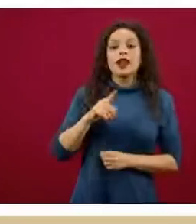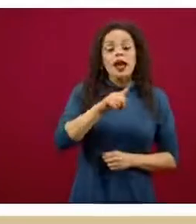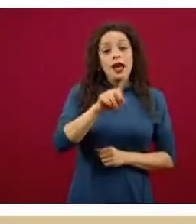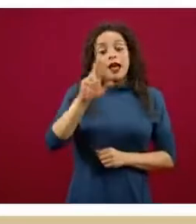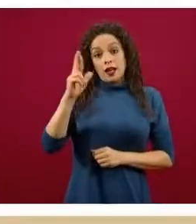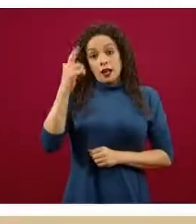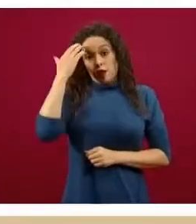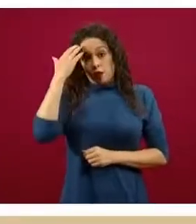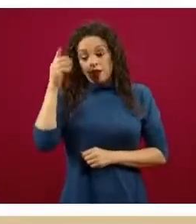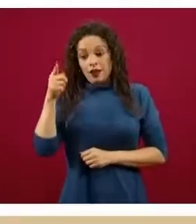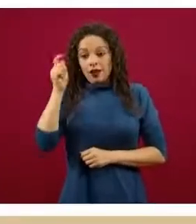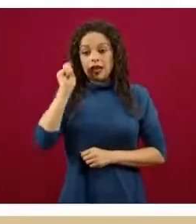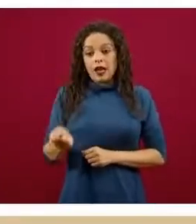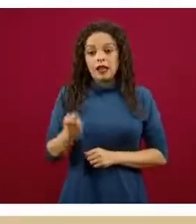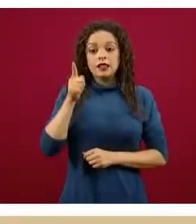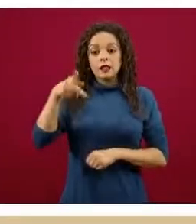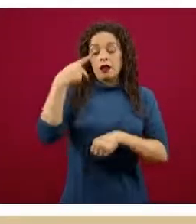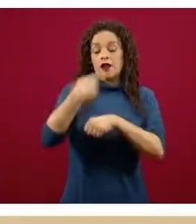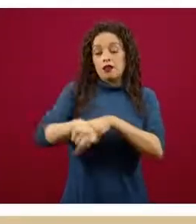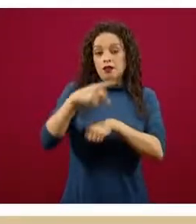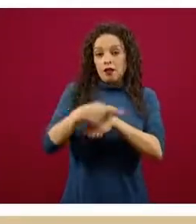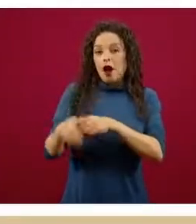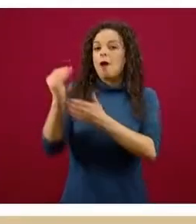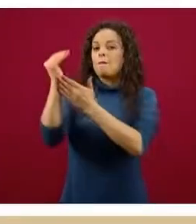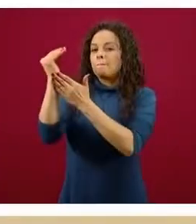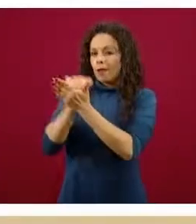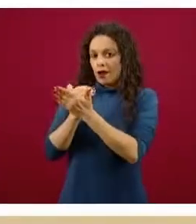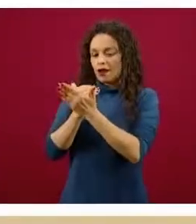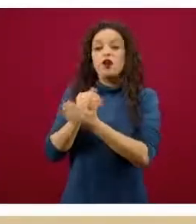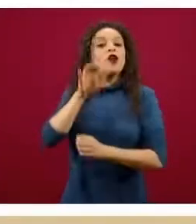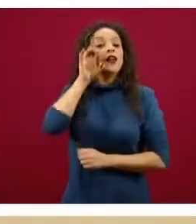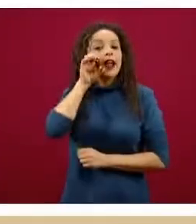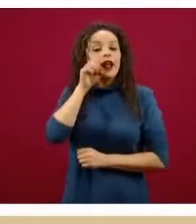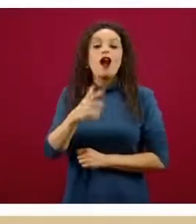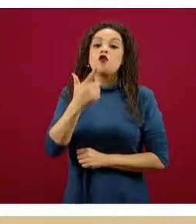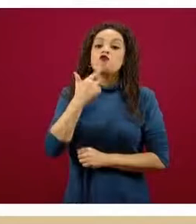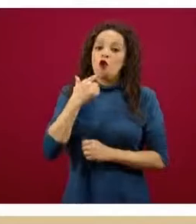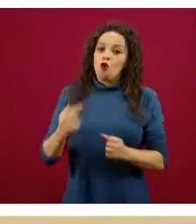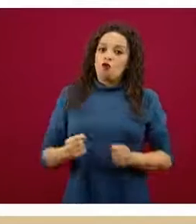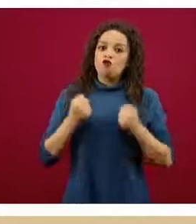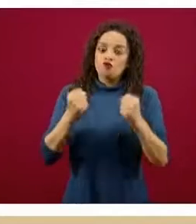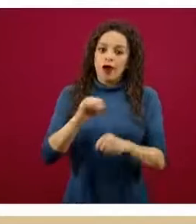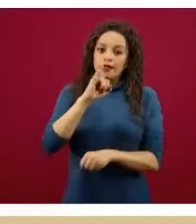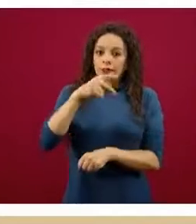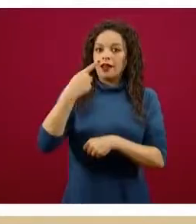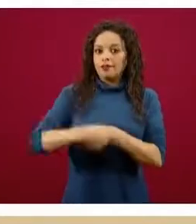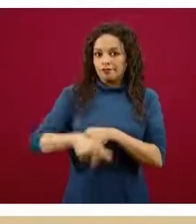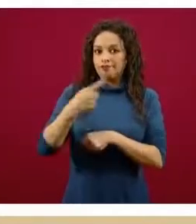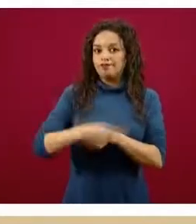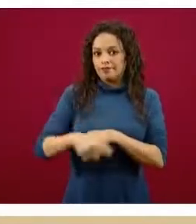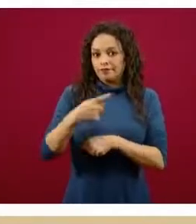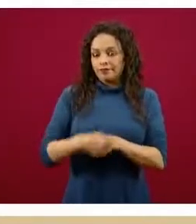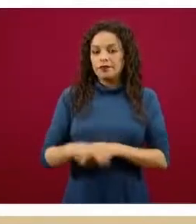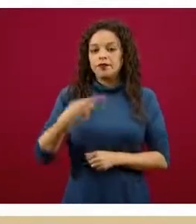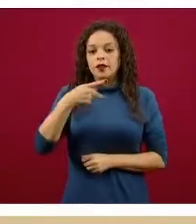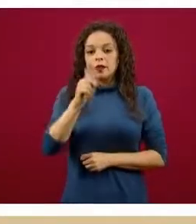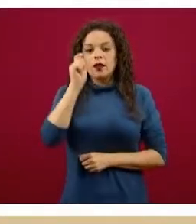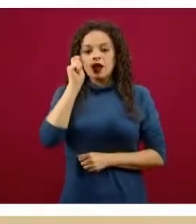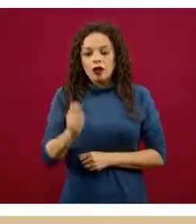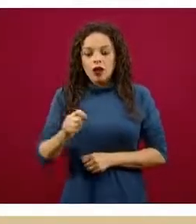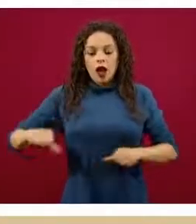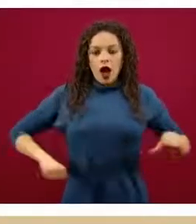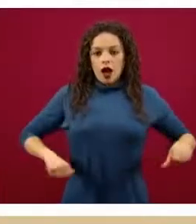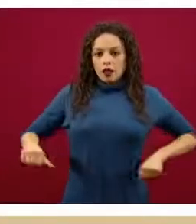de riesgo es un poco menor al rojo, pero que se abren pocas actividades